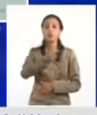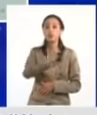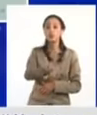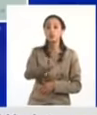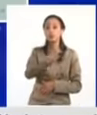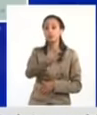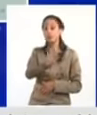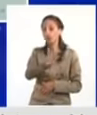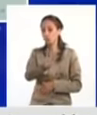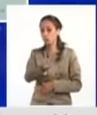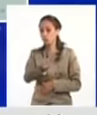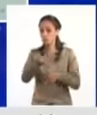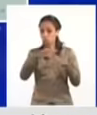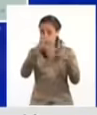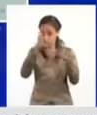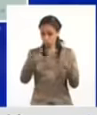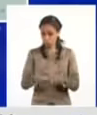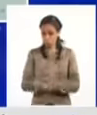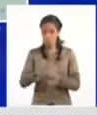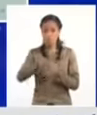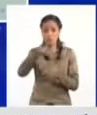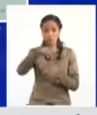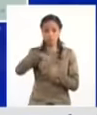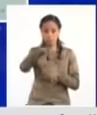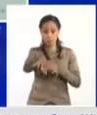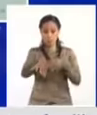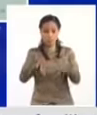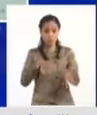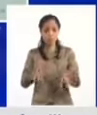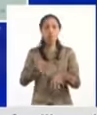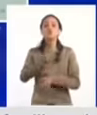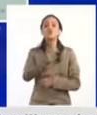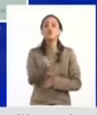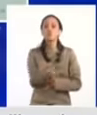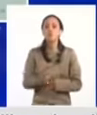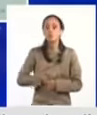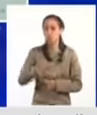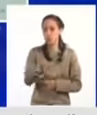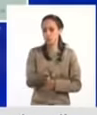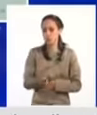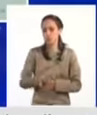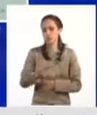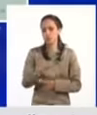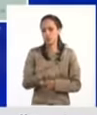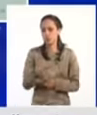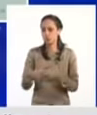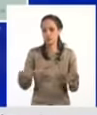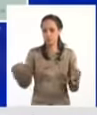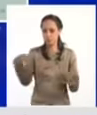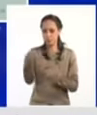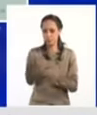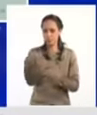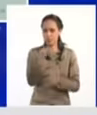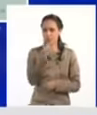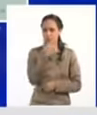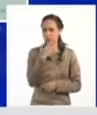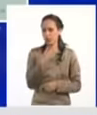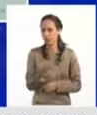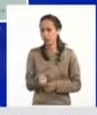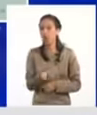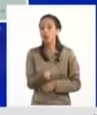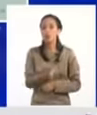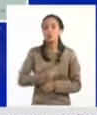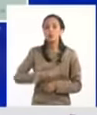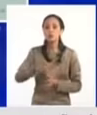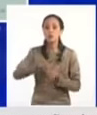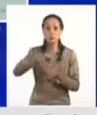932 en total, dispersos en 9 de sus 10 municipios, con la mayor transmisión en el de